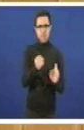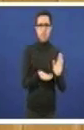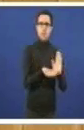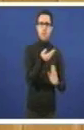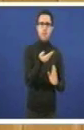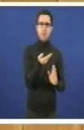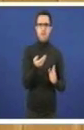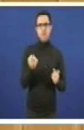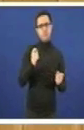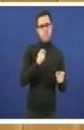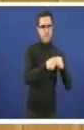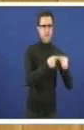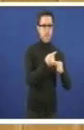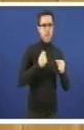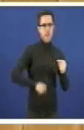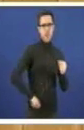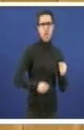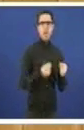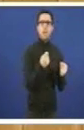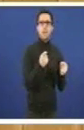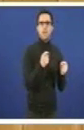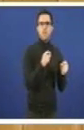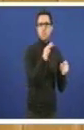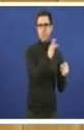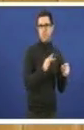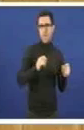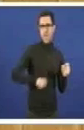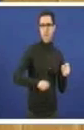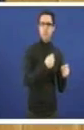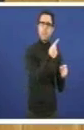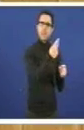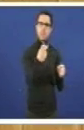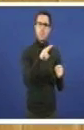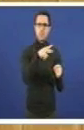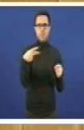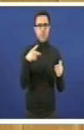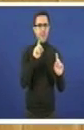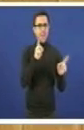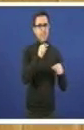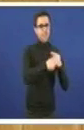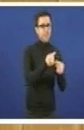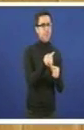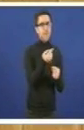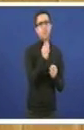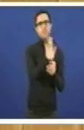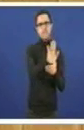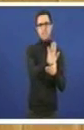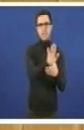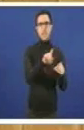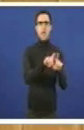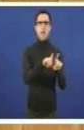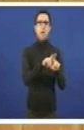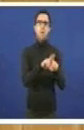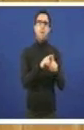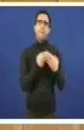euros se esta familia ademais presenta declaración voluntaria do RPF